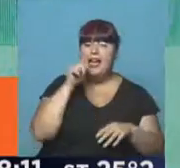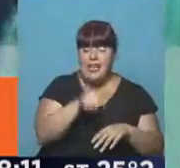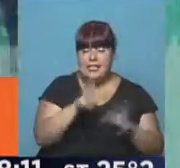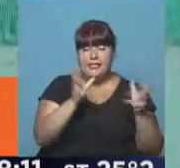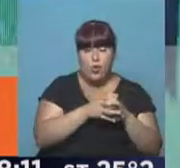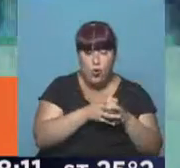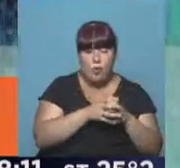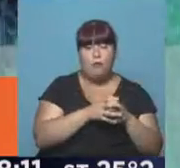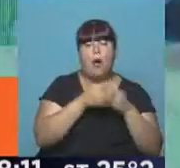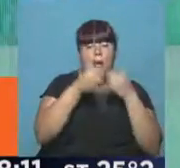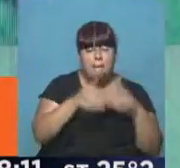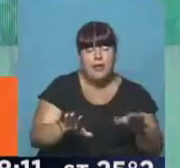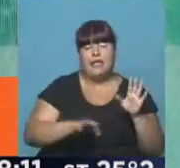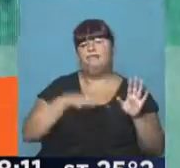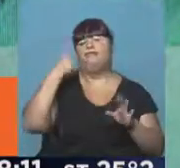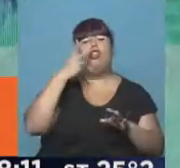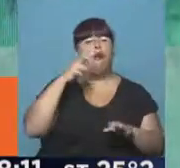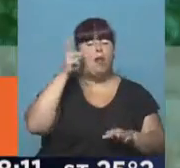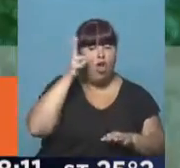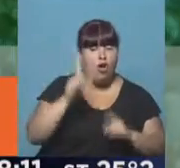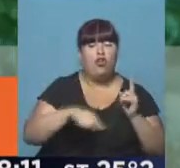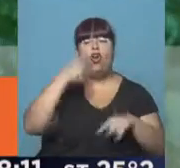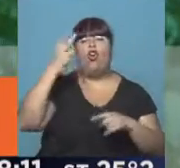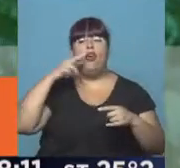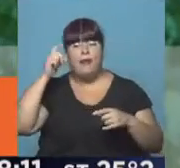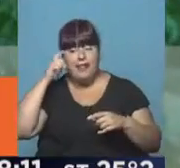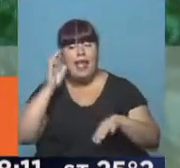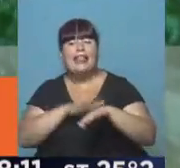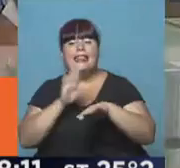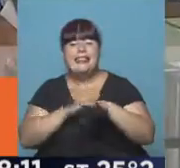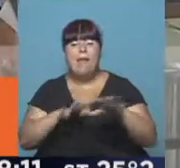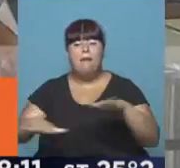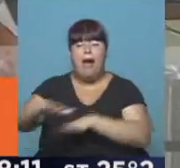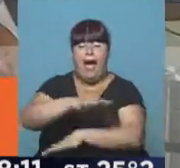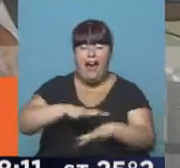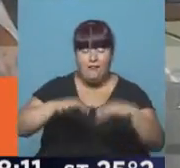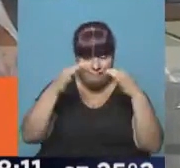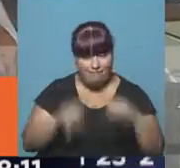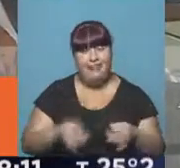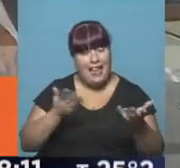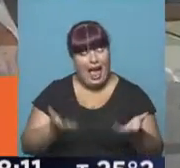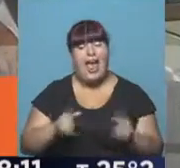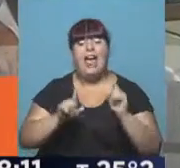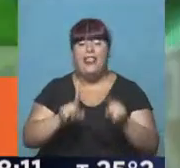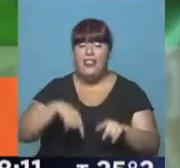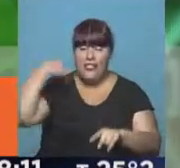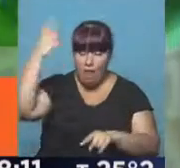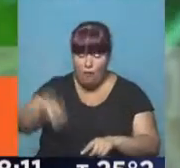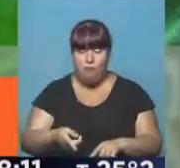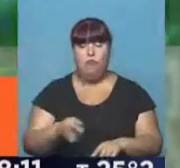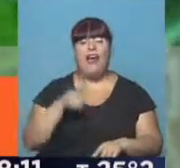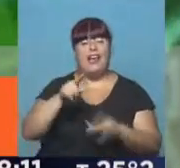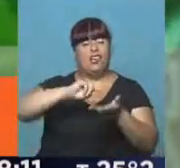sector lo vamos a abrir recién en el año 2008 en otro 2010 peleó tiempo que se armará caro y recién ese que dice que ese